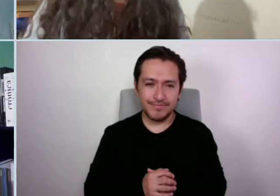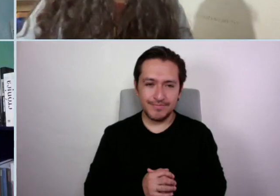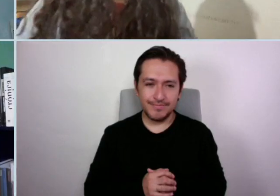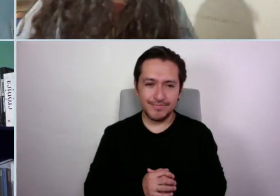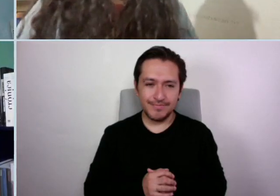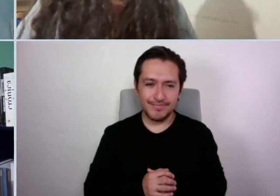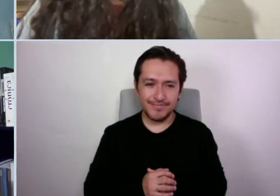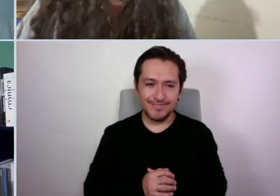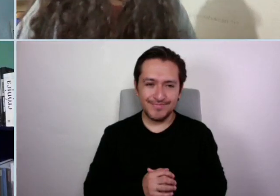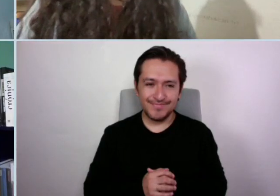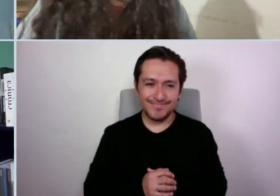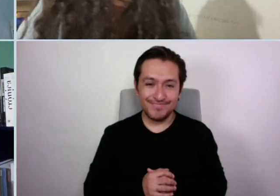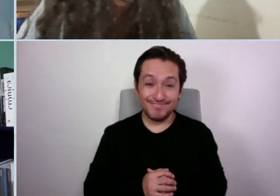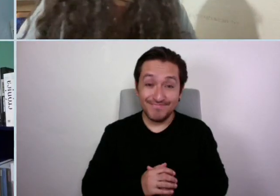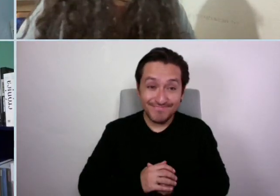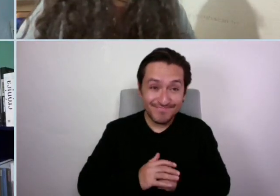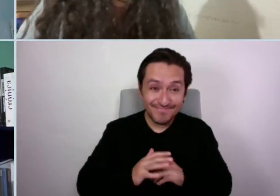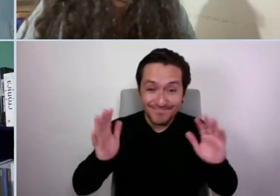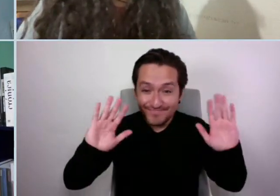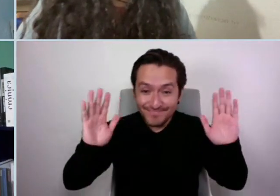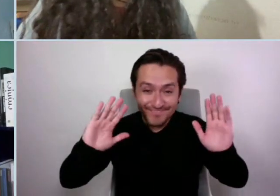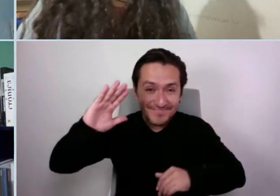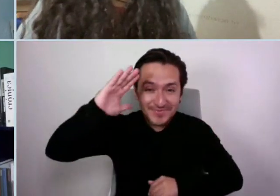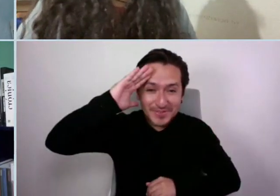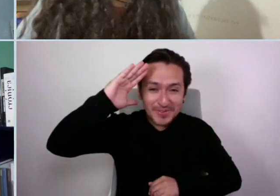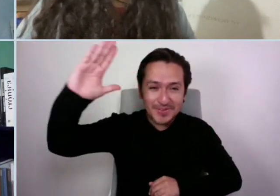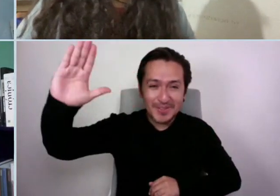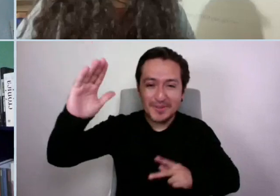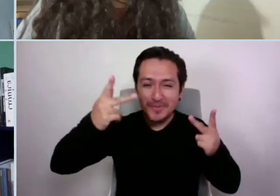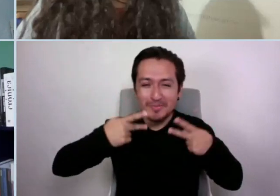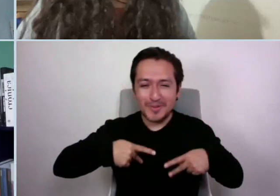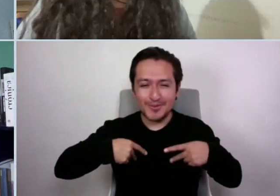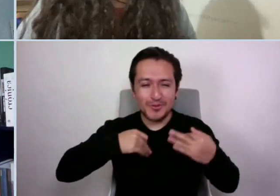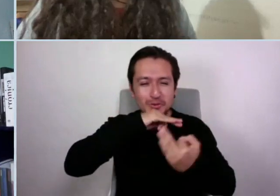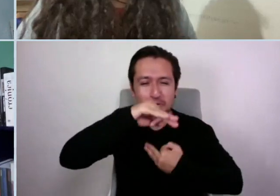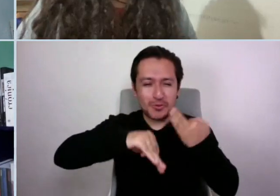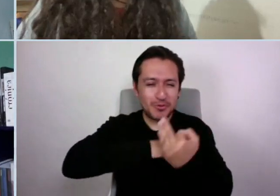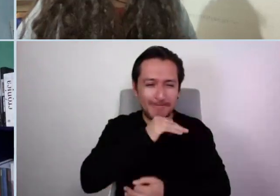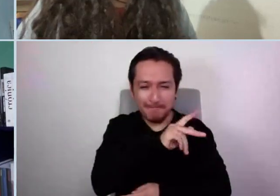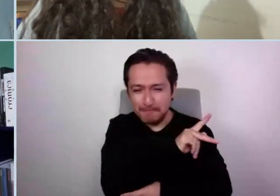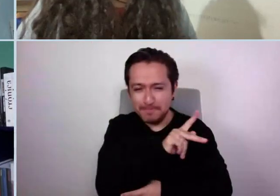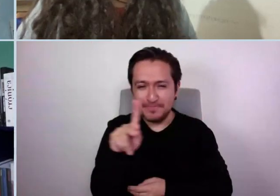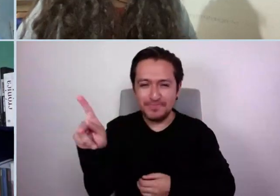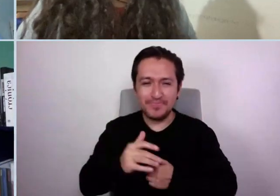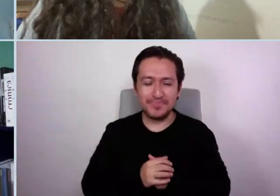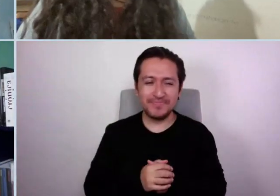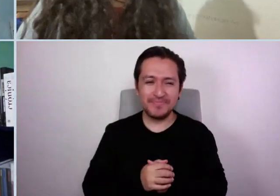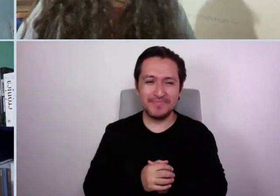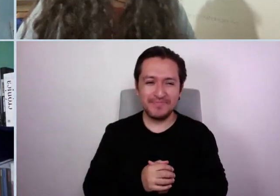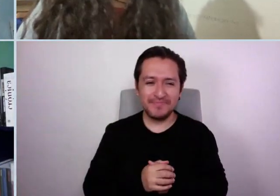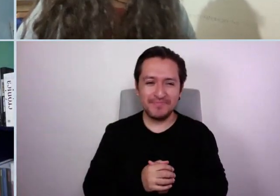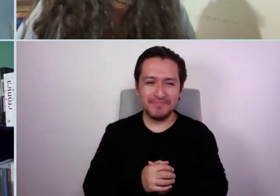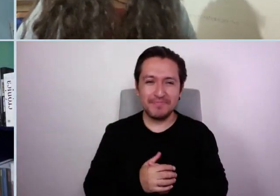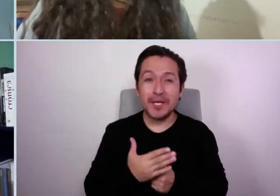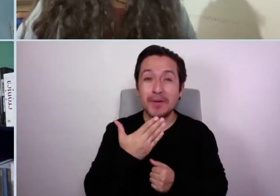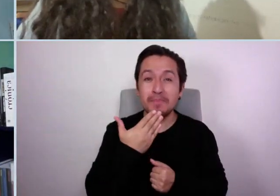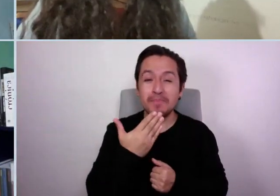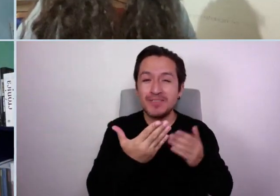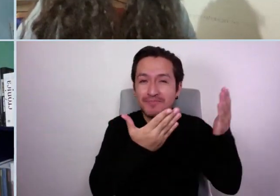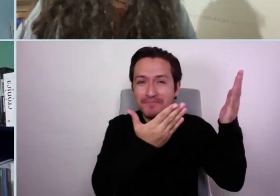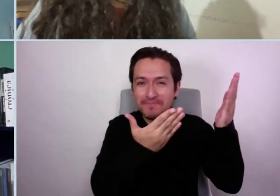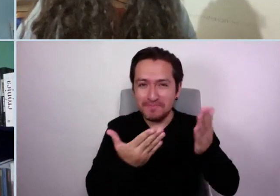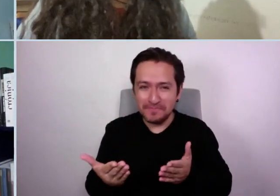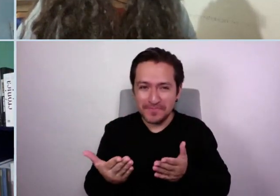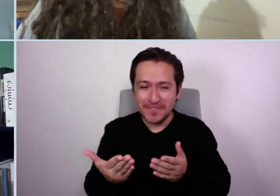Hey Hola a todas todos y todes les damos la bienvenida a esta